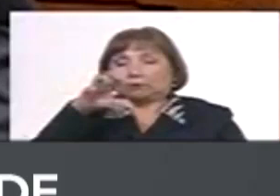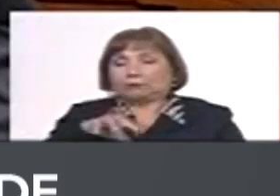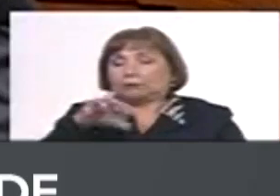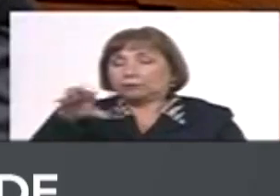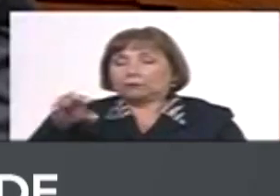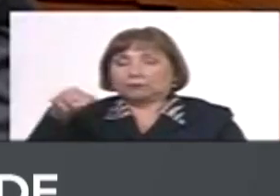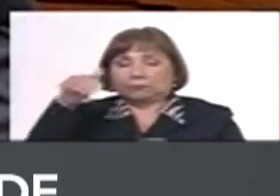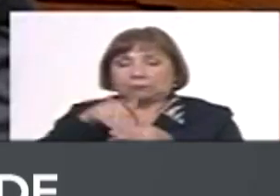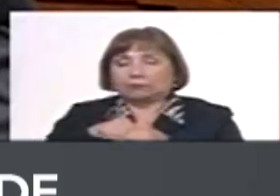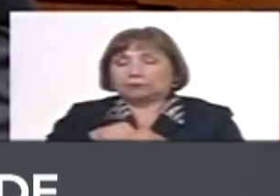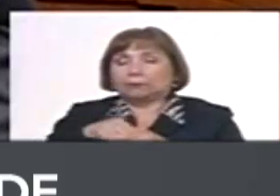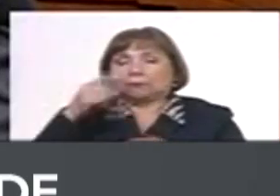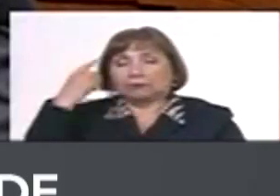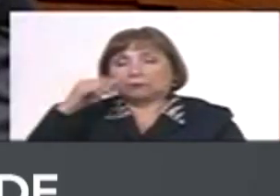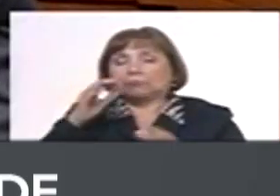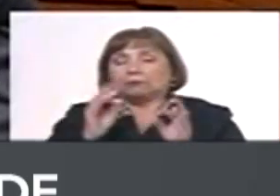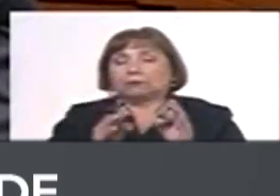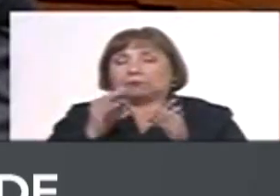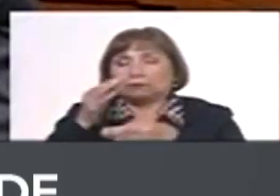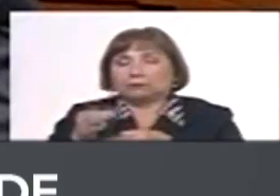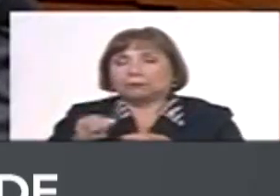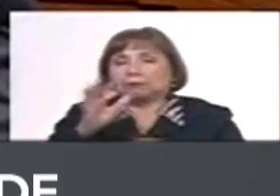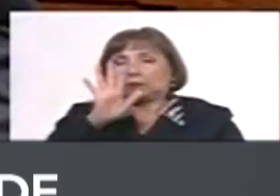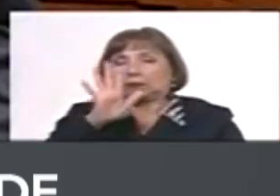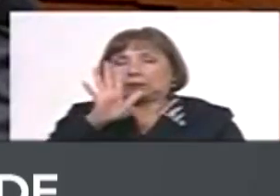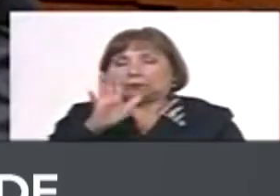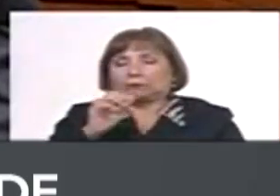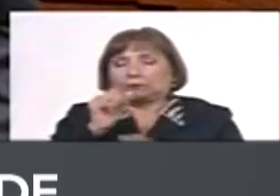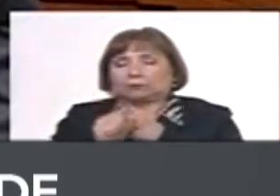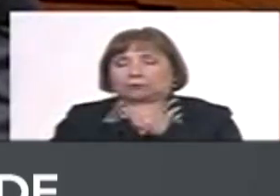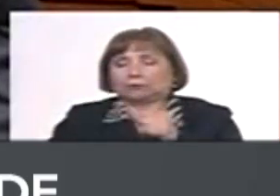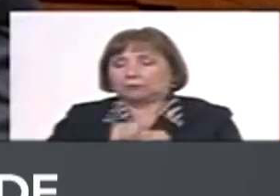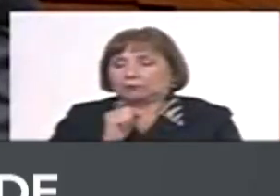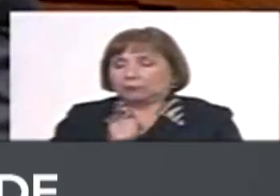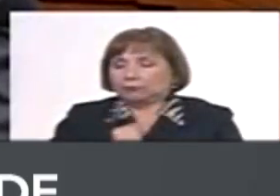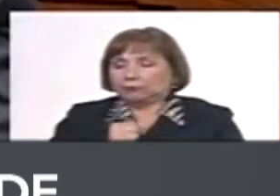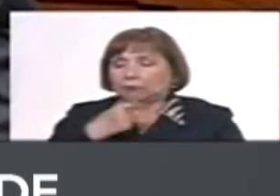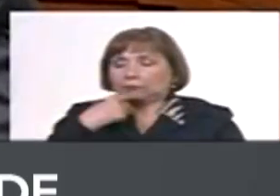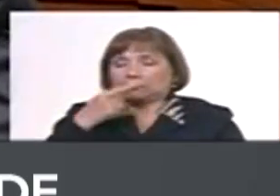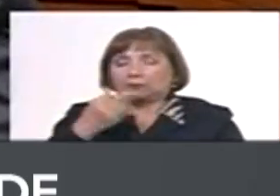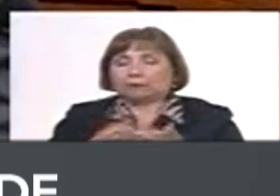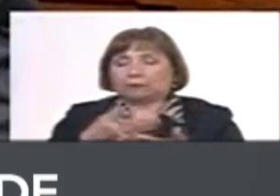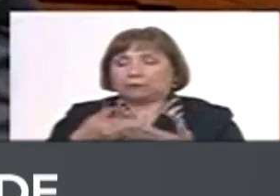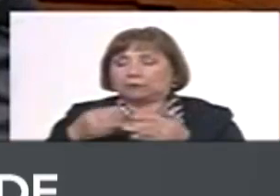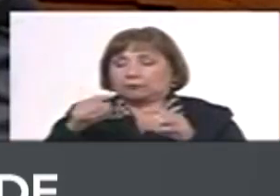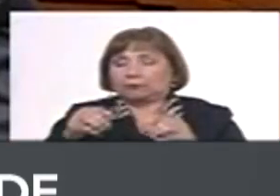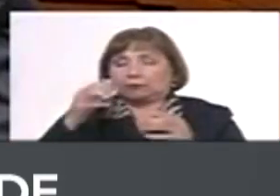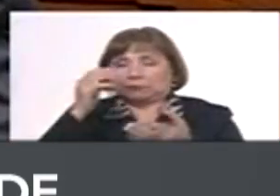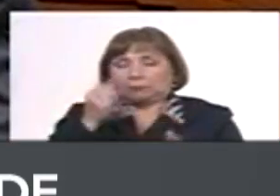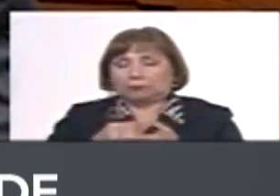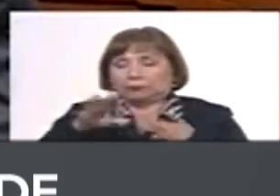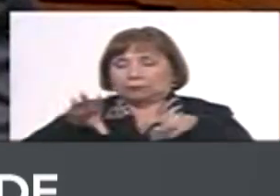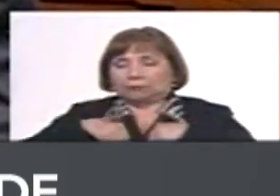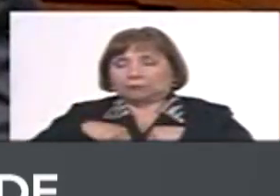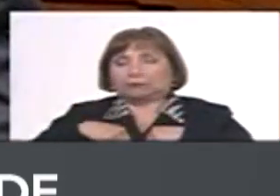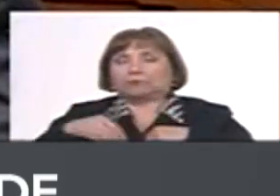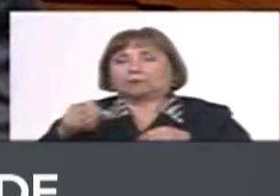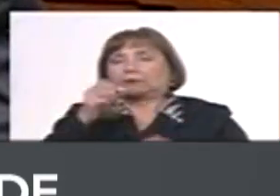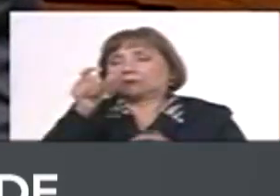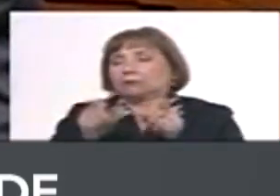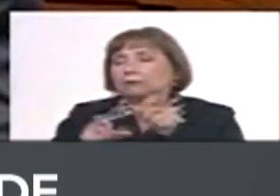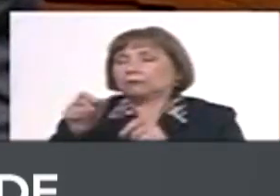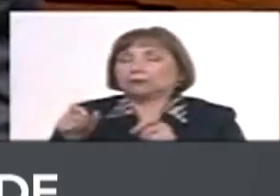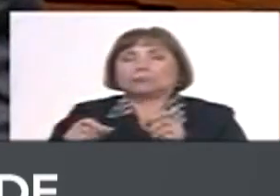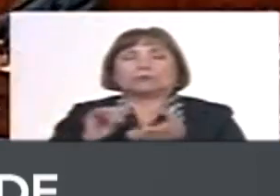pueblo por el plazo de 5 años. Y eso se debe acatar, la voluntad del